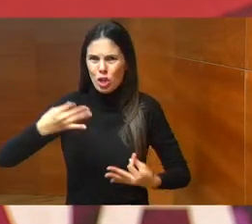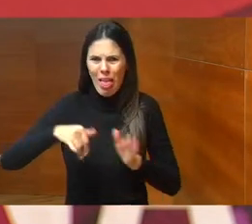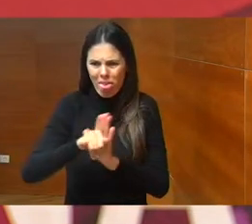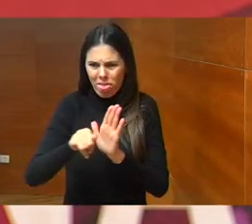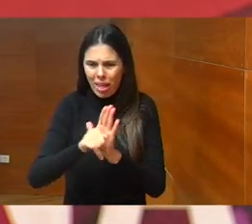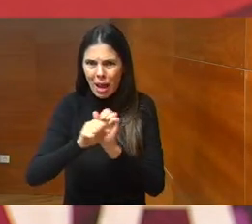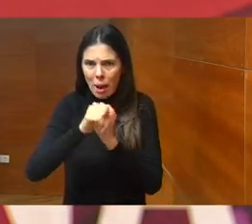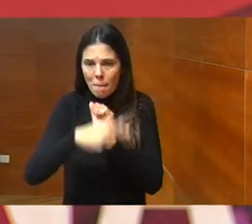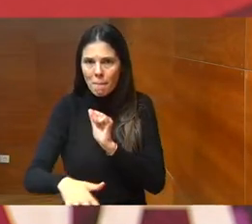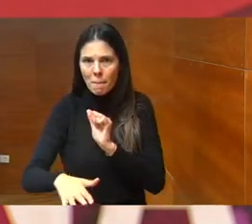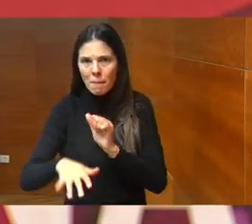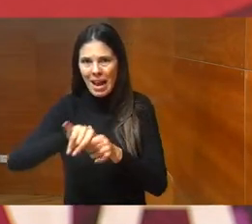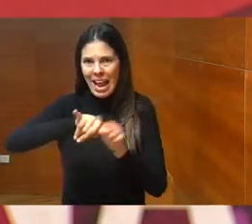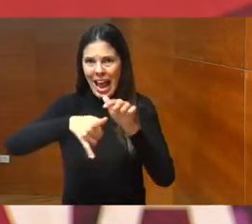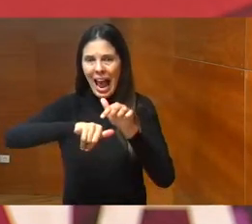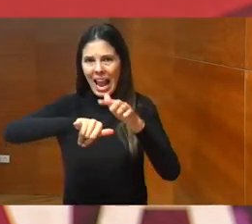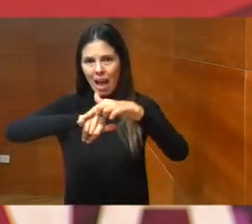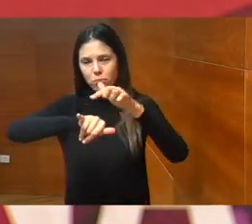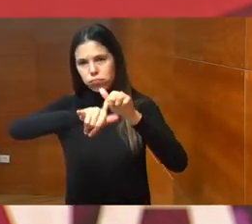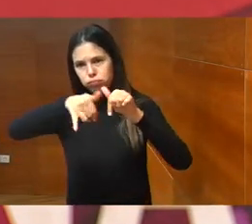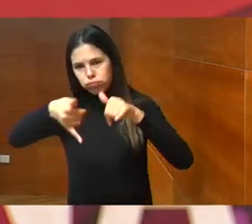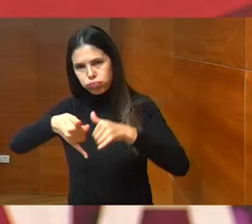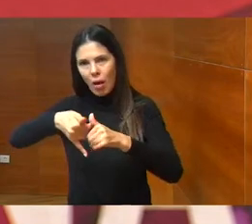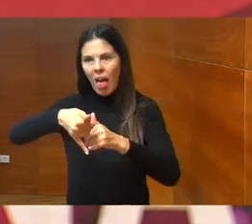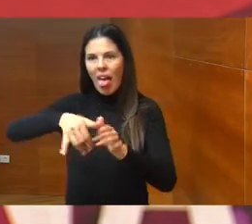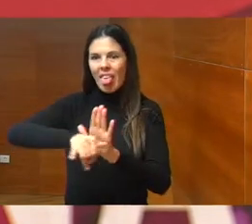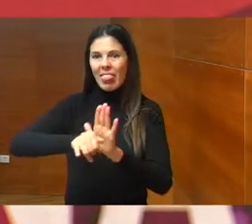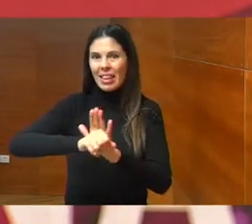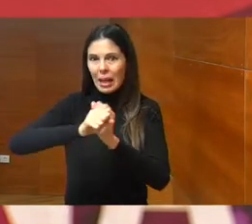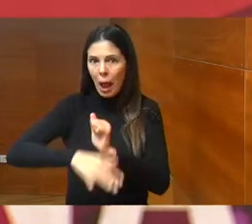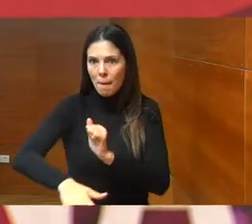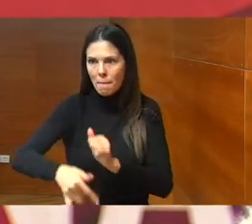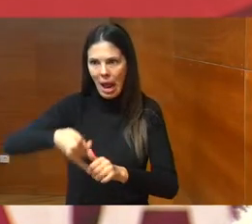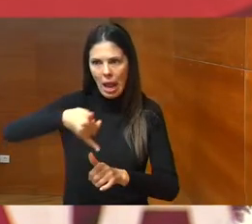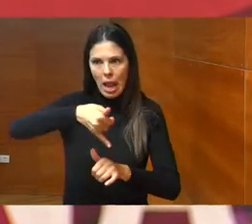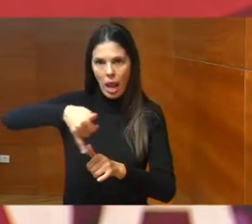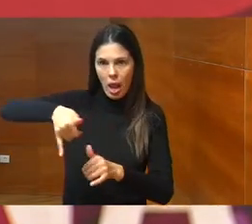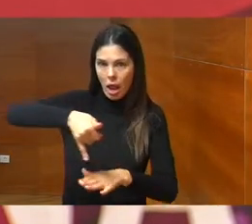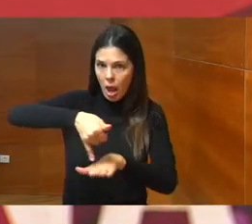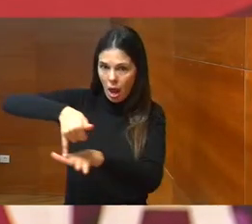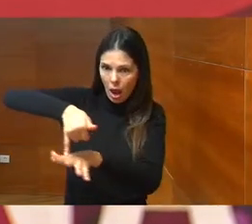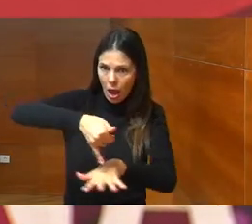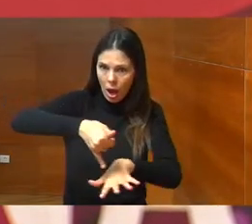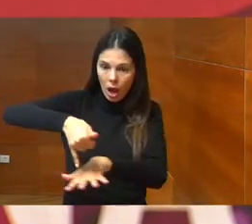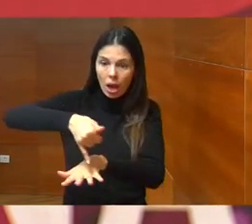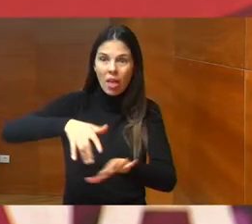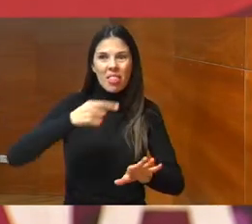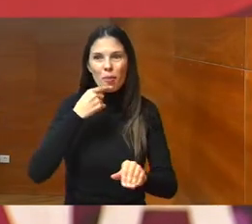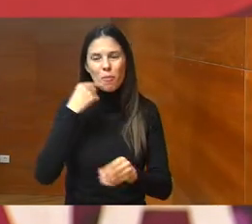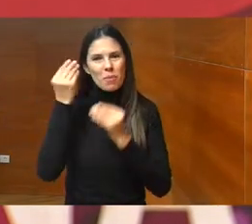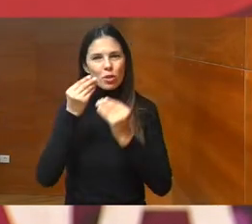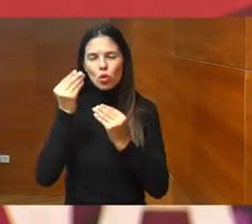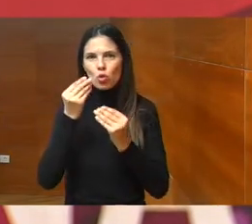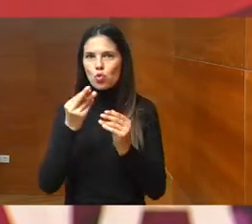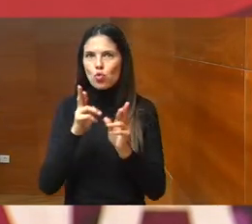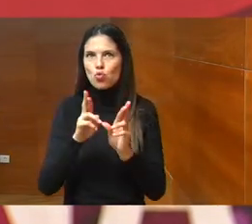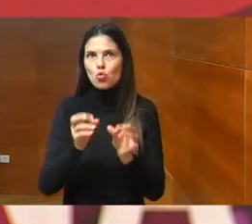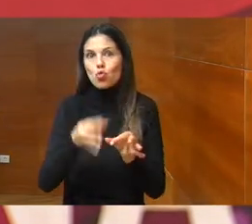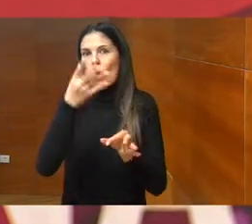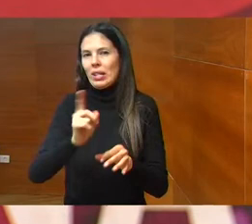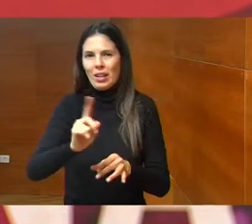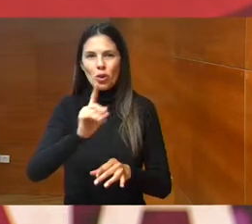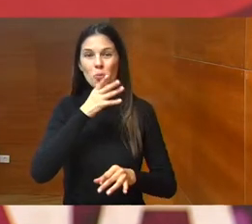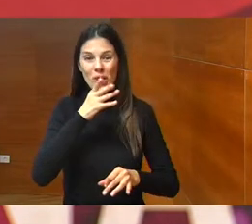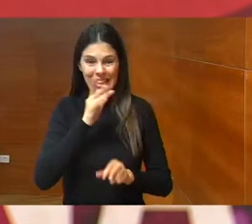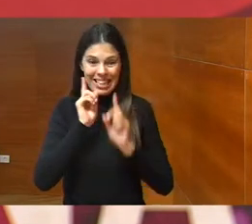koala gabión es salir claro indemne pensó que no tuvo maita suerte porque fue un hombre que